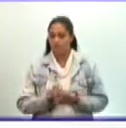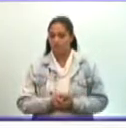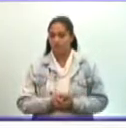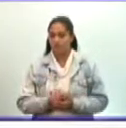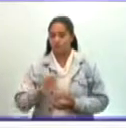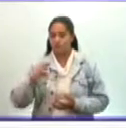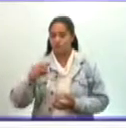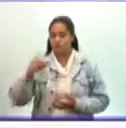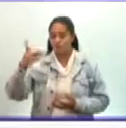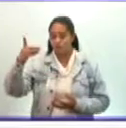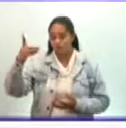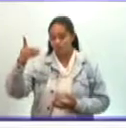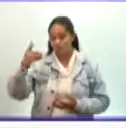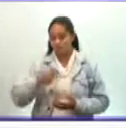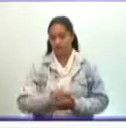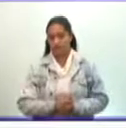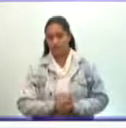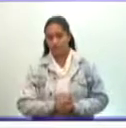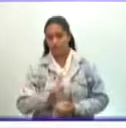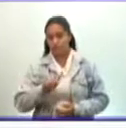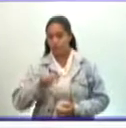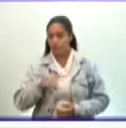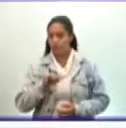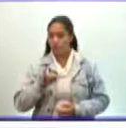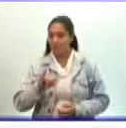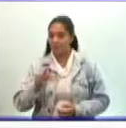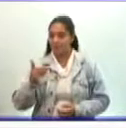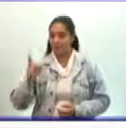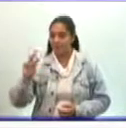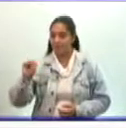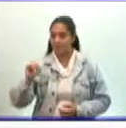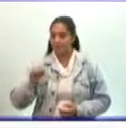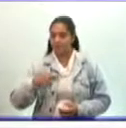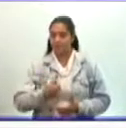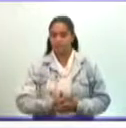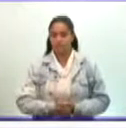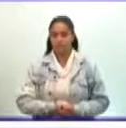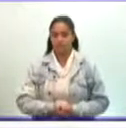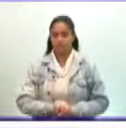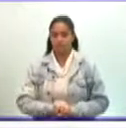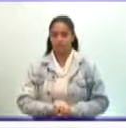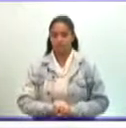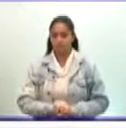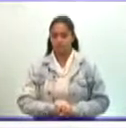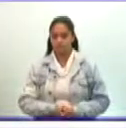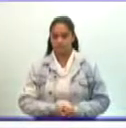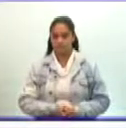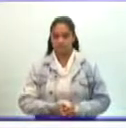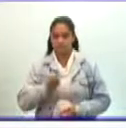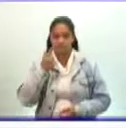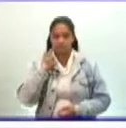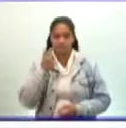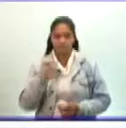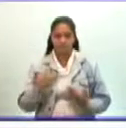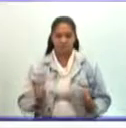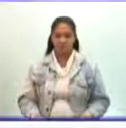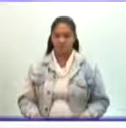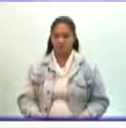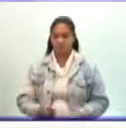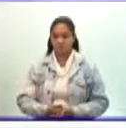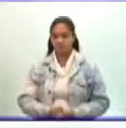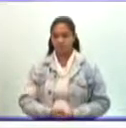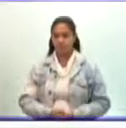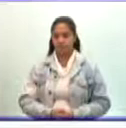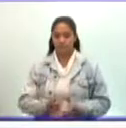segmento OD es de 1,6 decímetros. Conocemos que